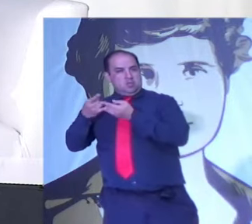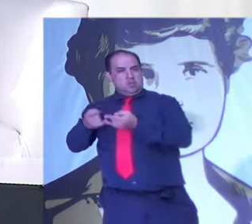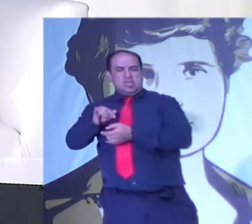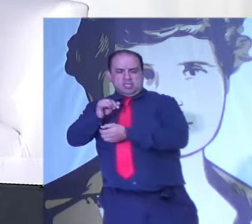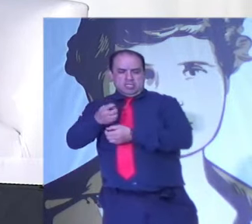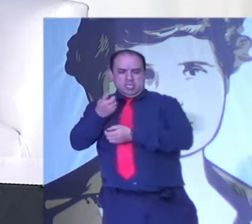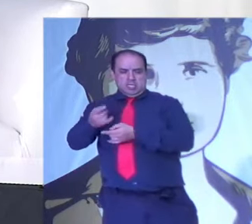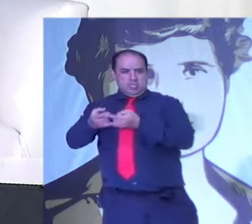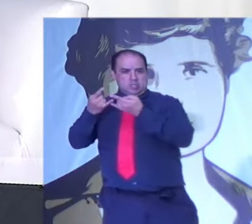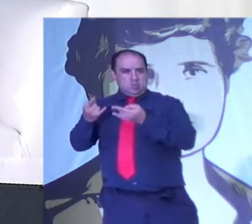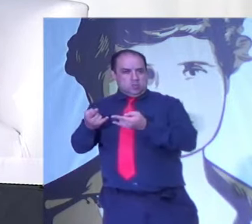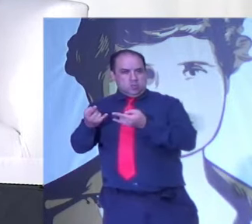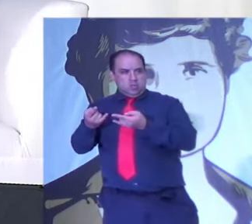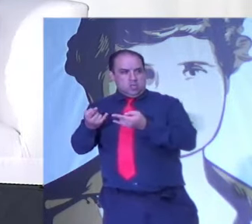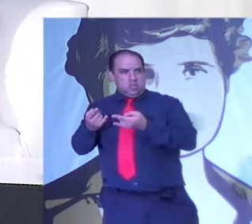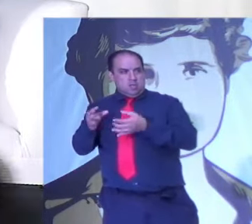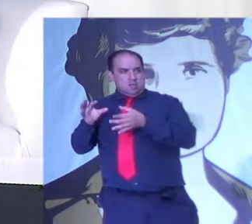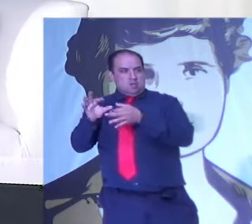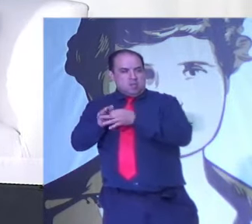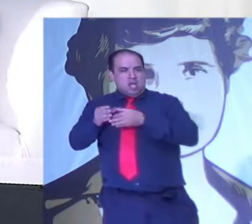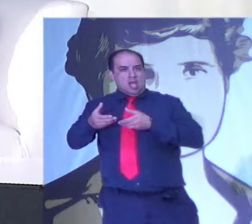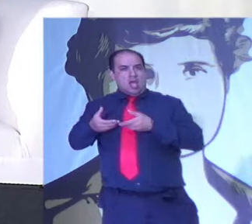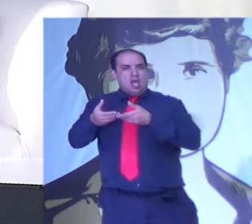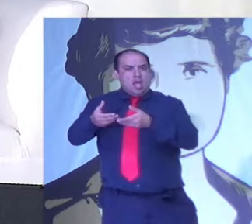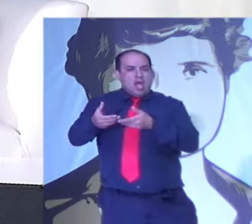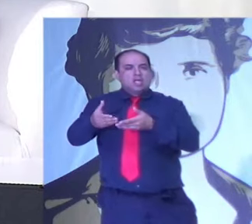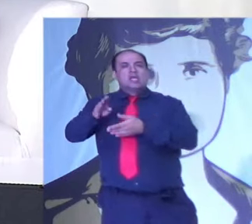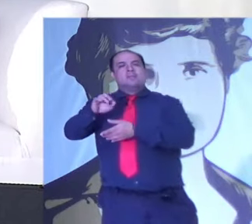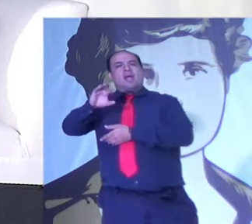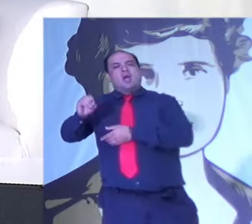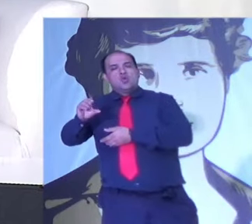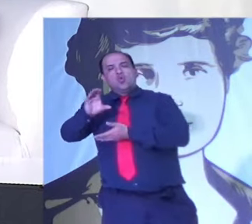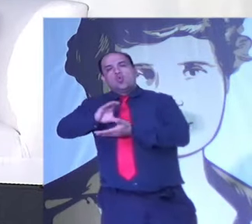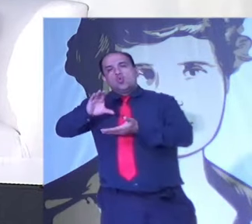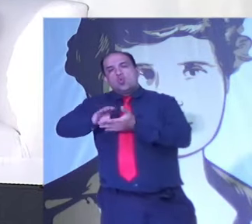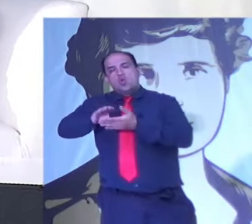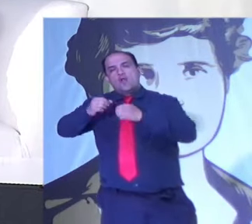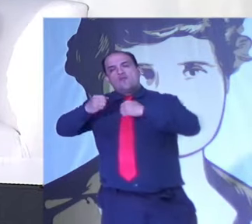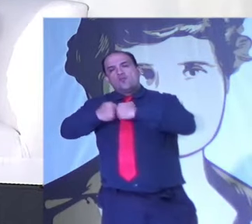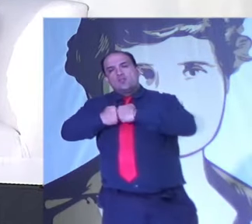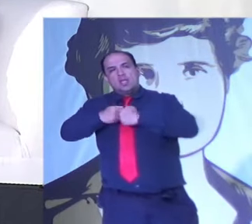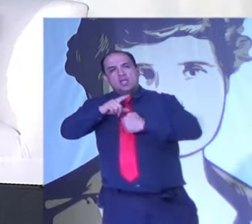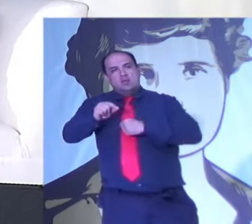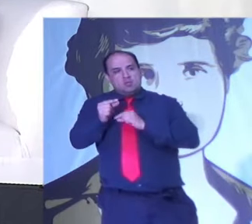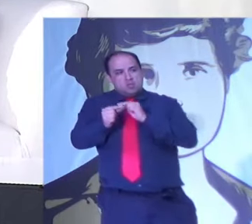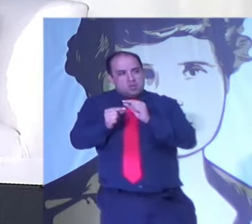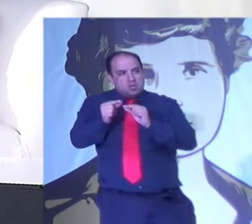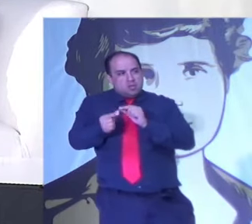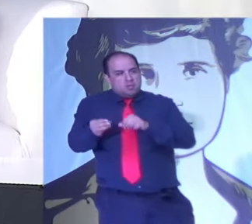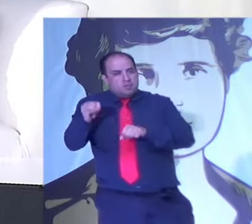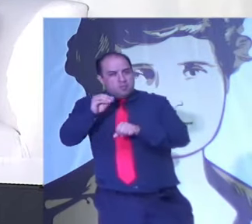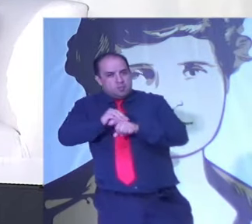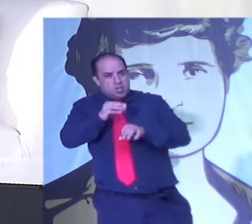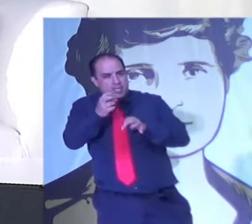o los cuentos va con el barrio, la colonia, la frontera, luego poco a poco empiezas a meter esta situación